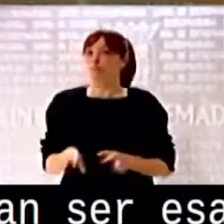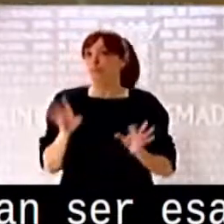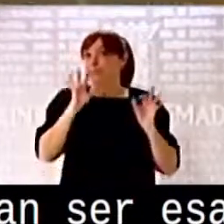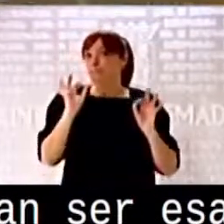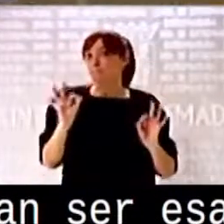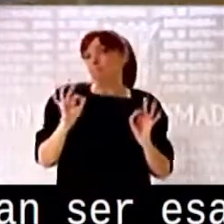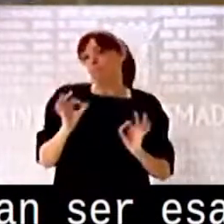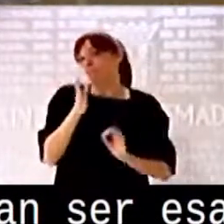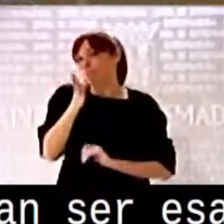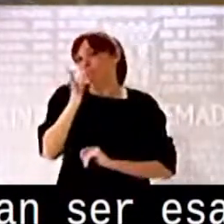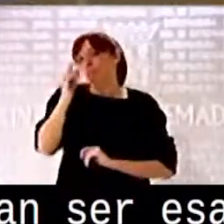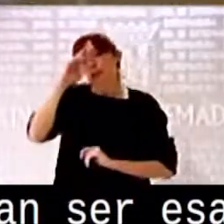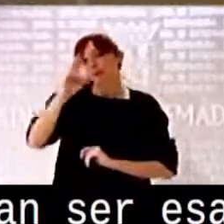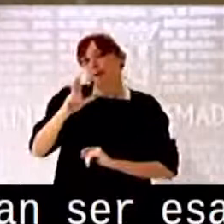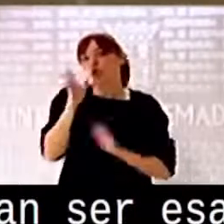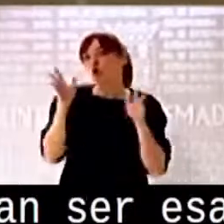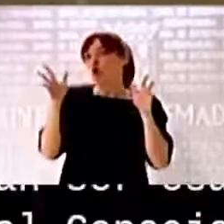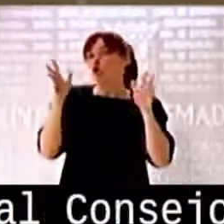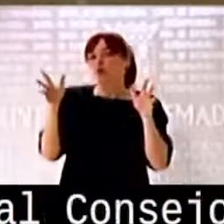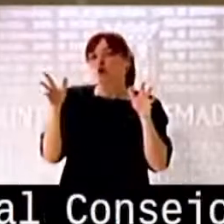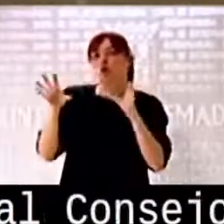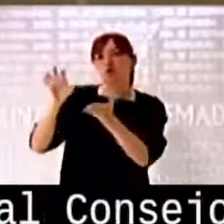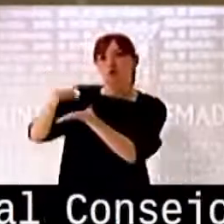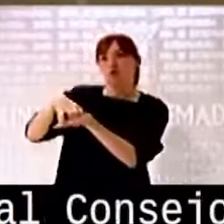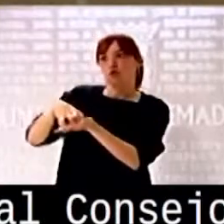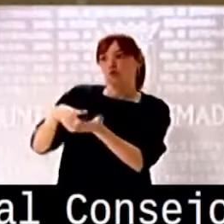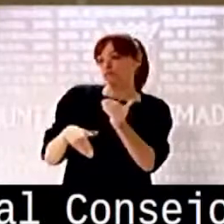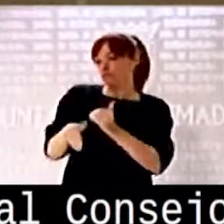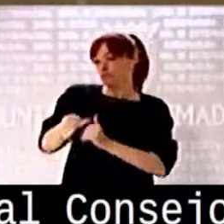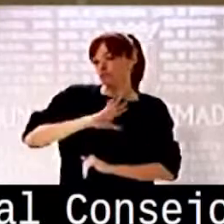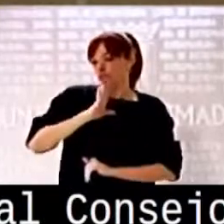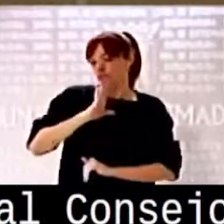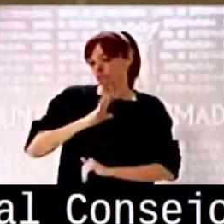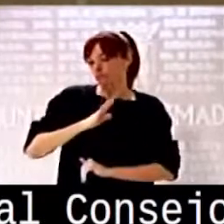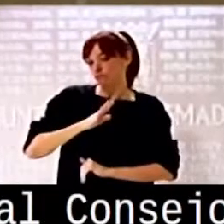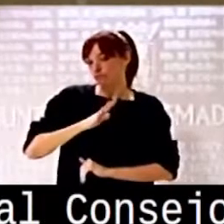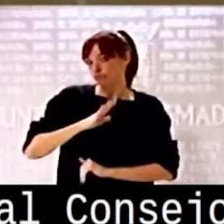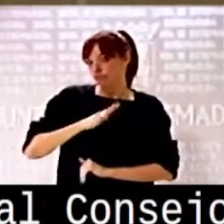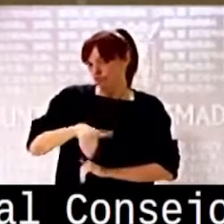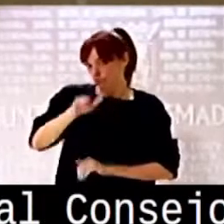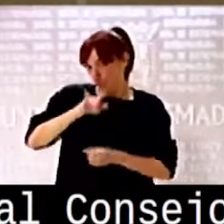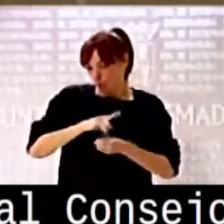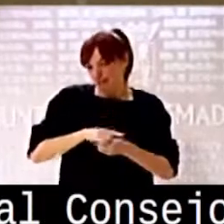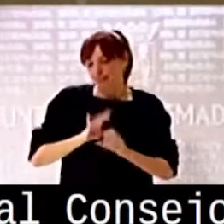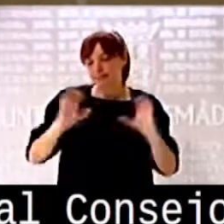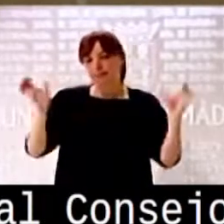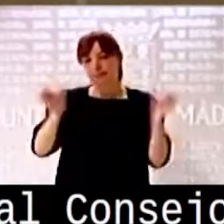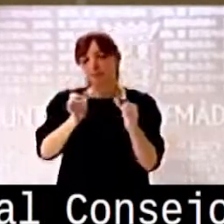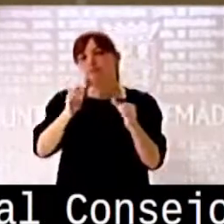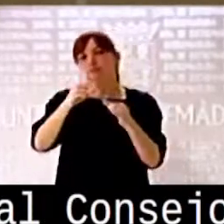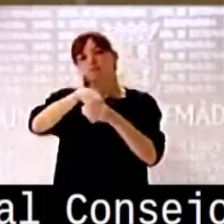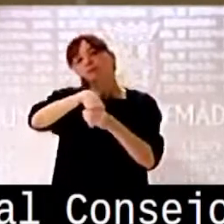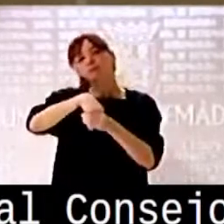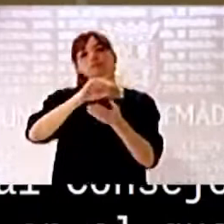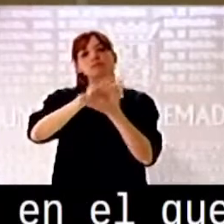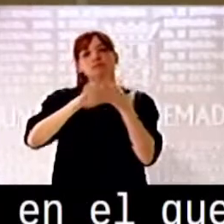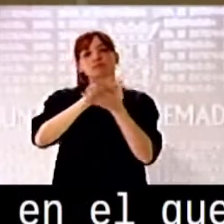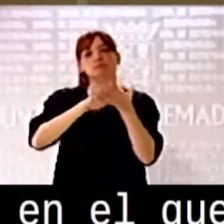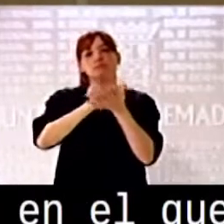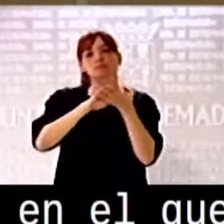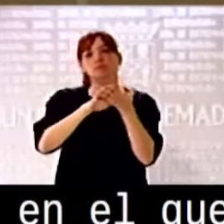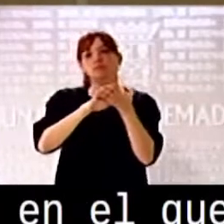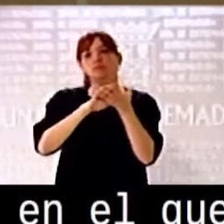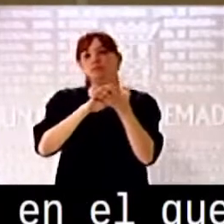Lógicamente, y por respeto al Consejo Asesor, que se va a reunir el lunes, en el que están